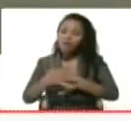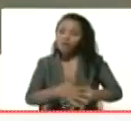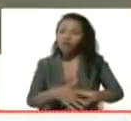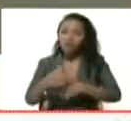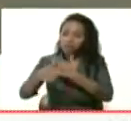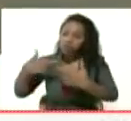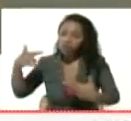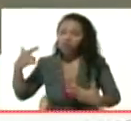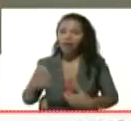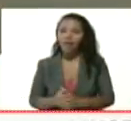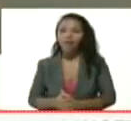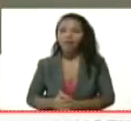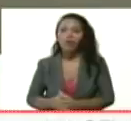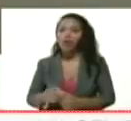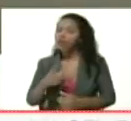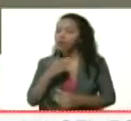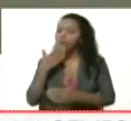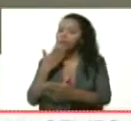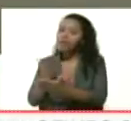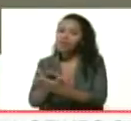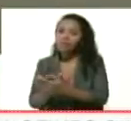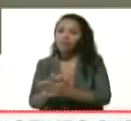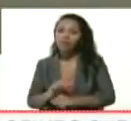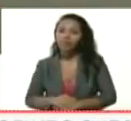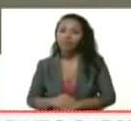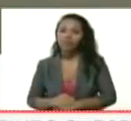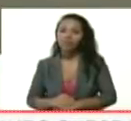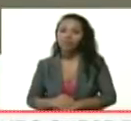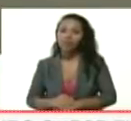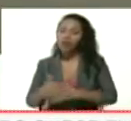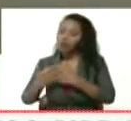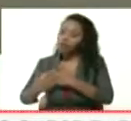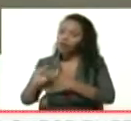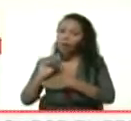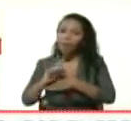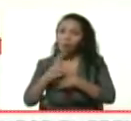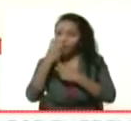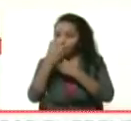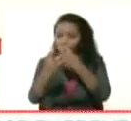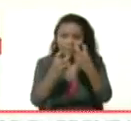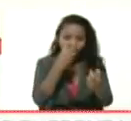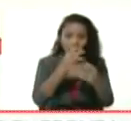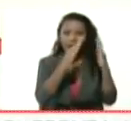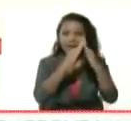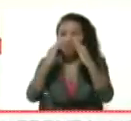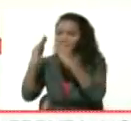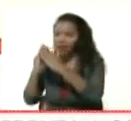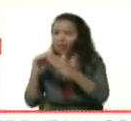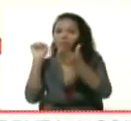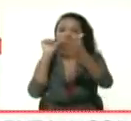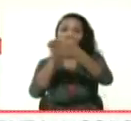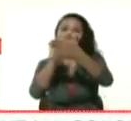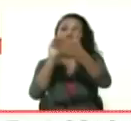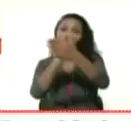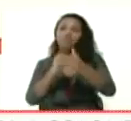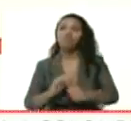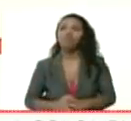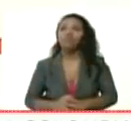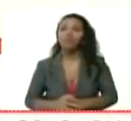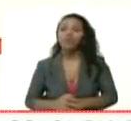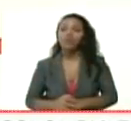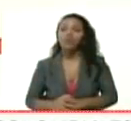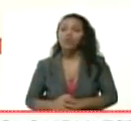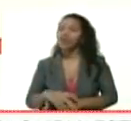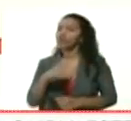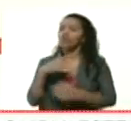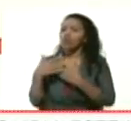revolucionarios. No le pedimos, cuando nosotros vamos en la visita casa por casa, tocamos. No abra, que llegaron